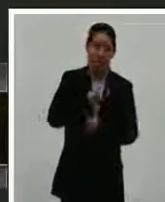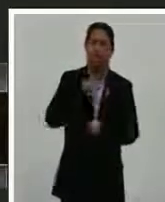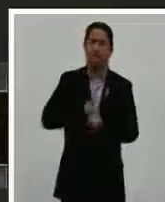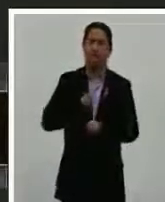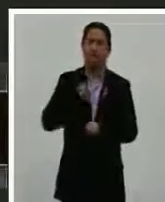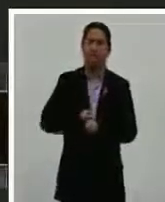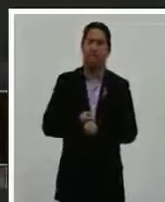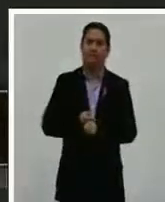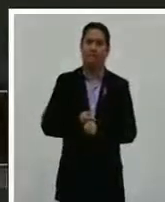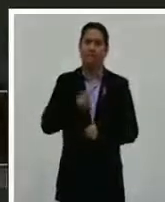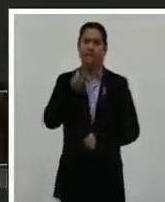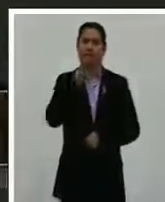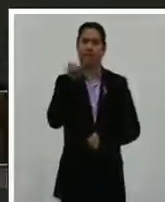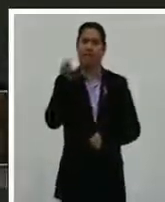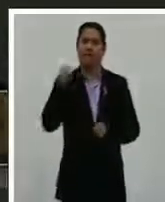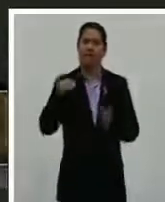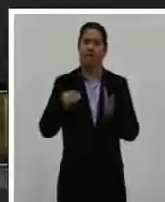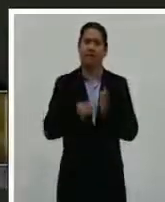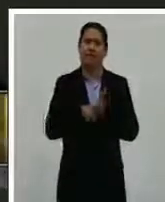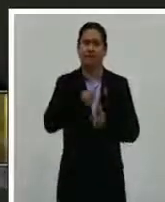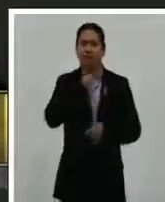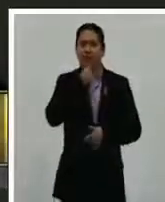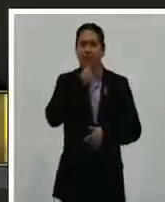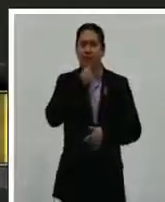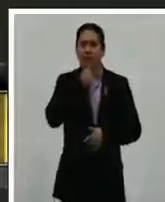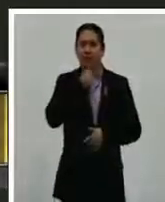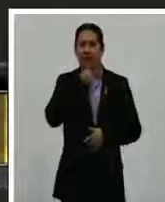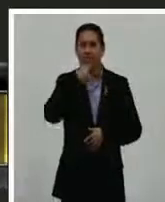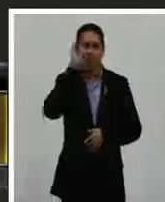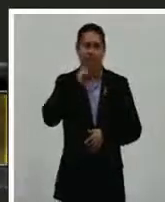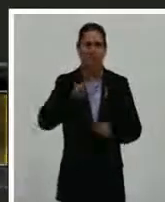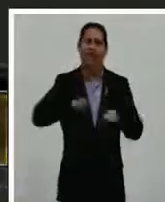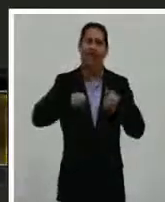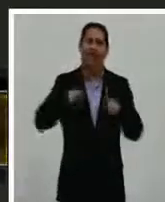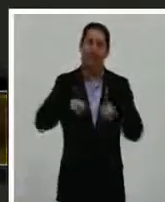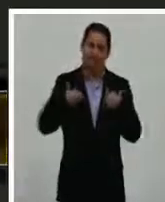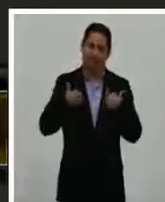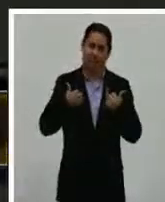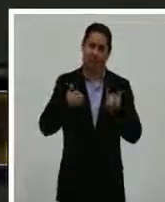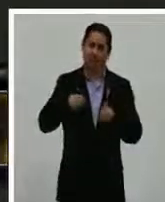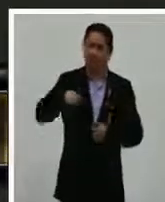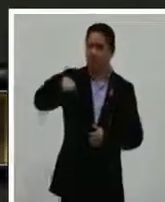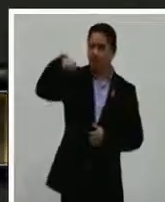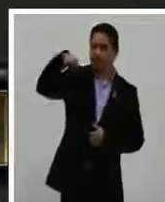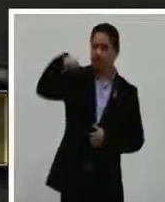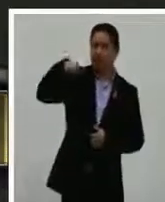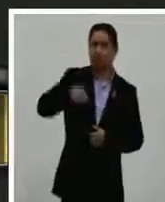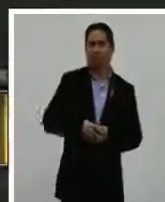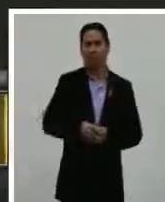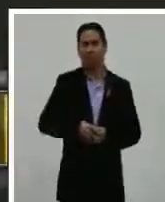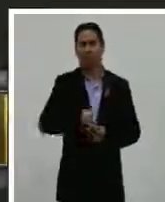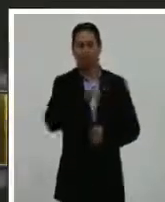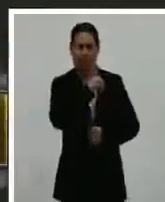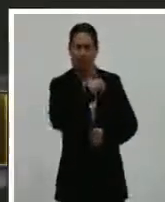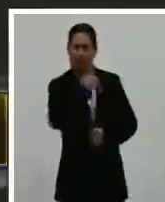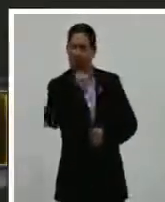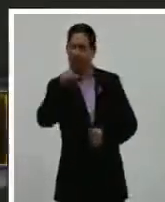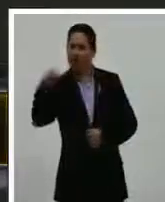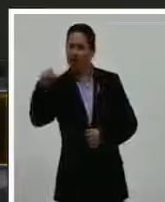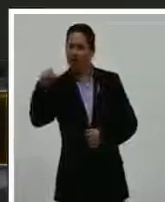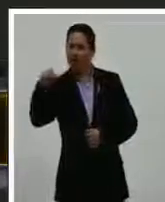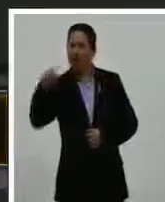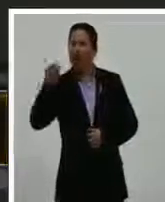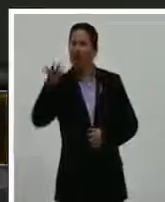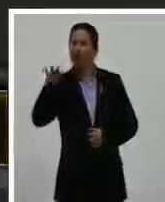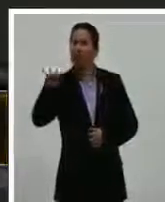a 300.000 niños niñas y adolescentes en edades que oscilan desde los 0 hasta los